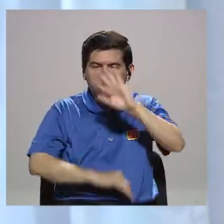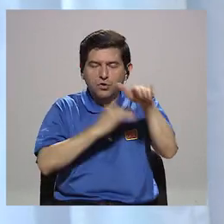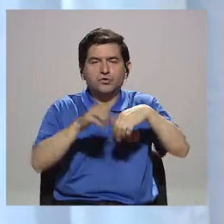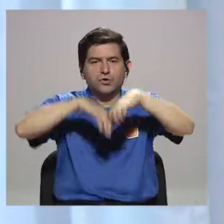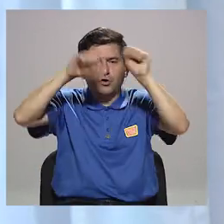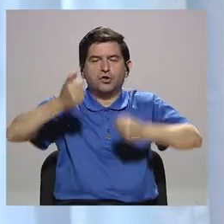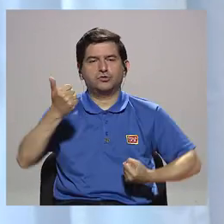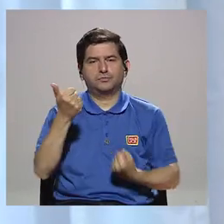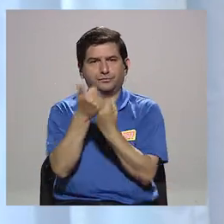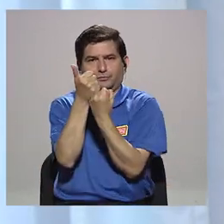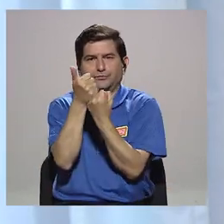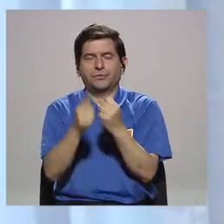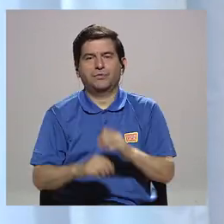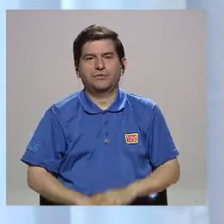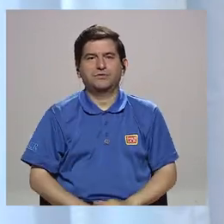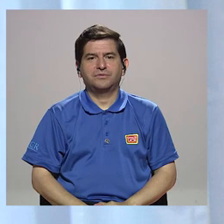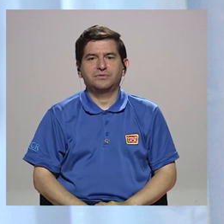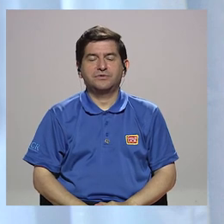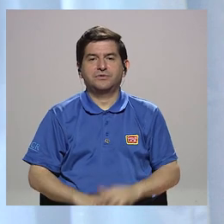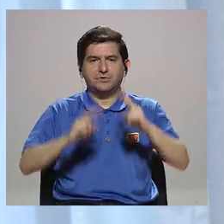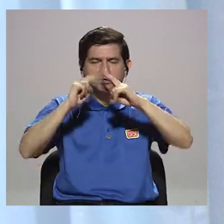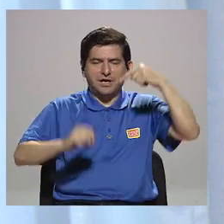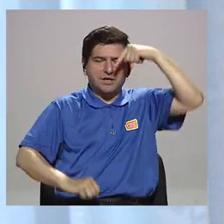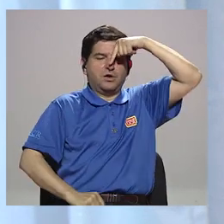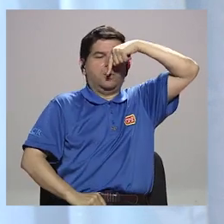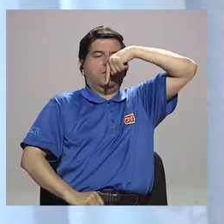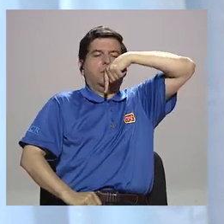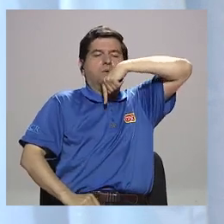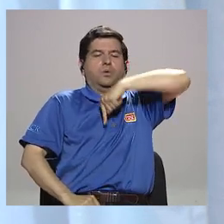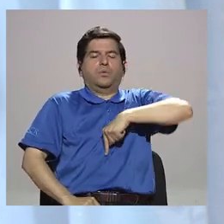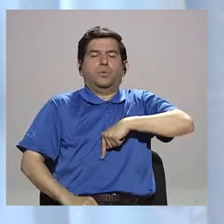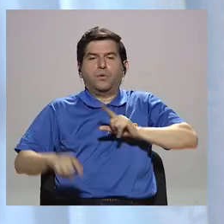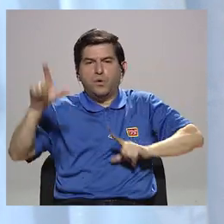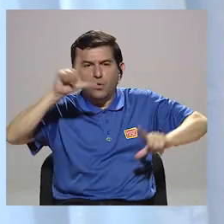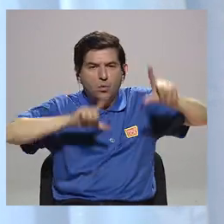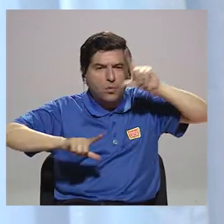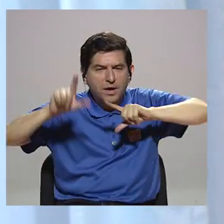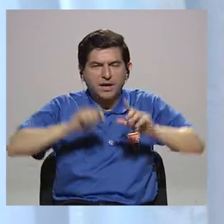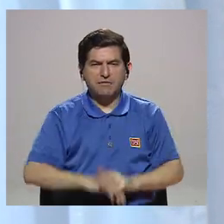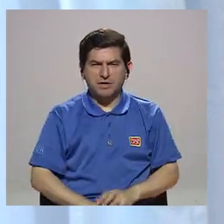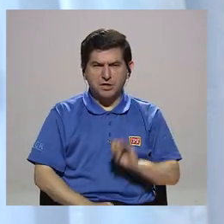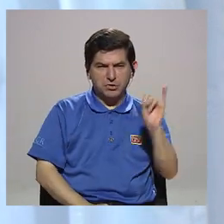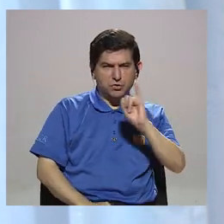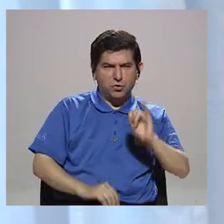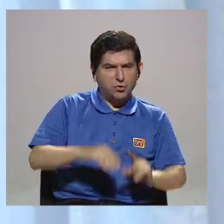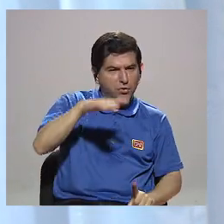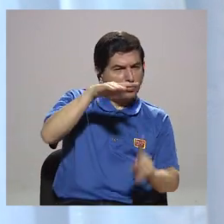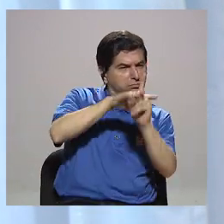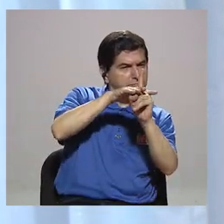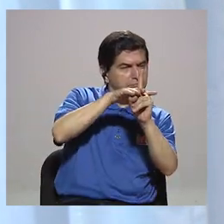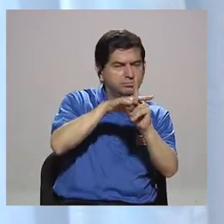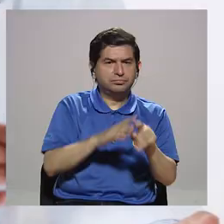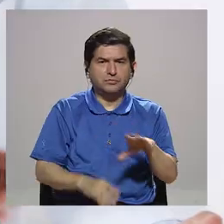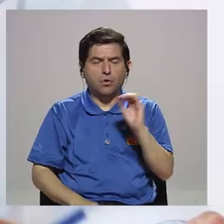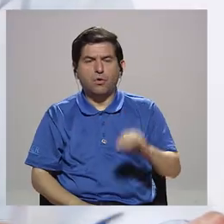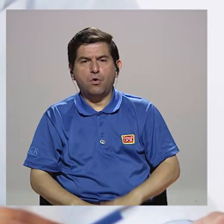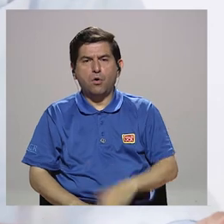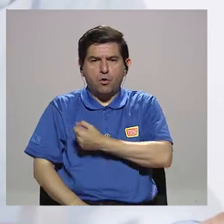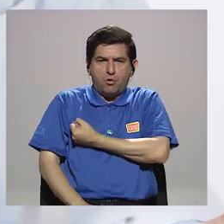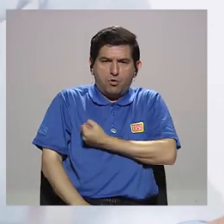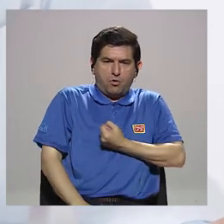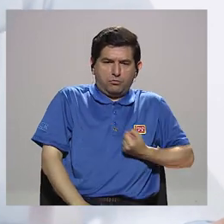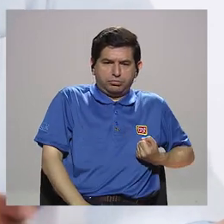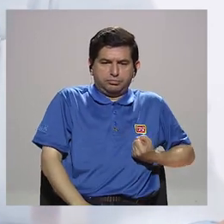obviamente, todos los sistemas de apoyo, o la gastroscopía, o el laboratorio para ver si hay una infección, o